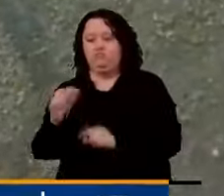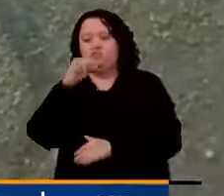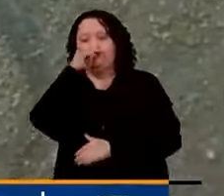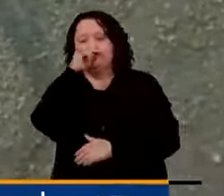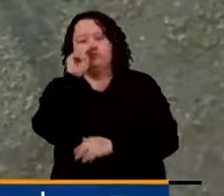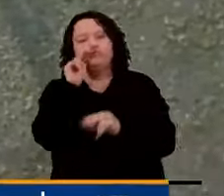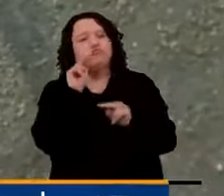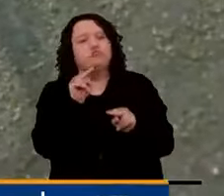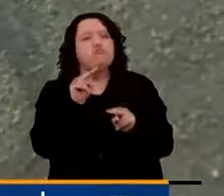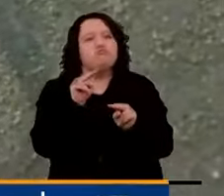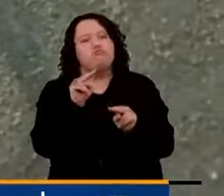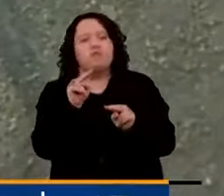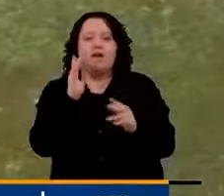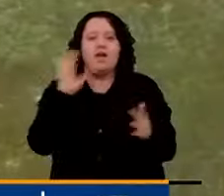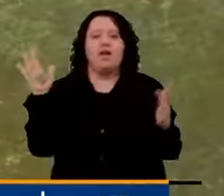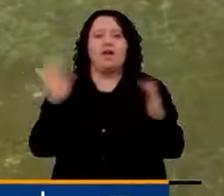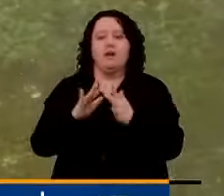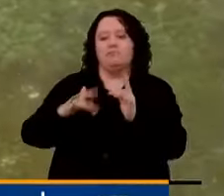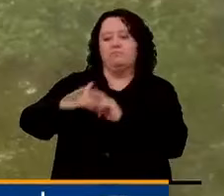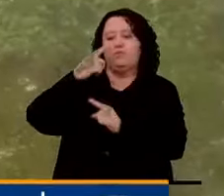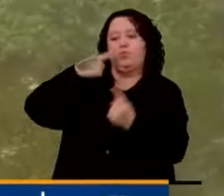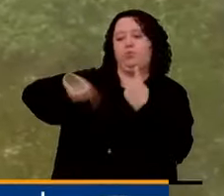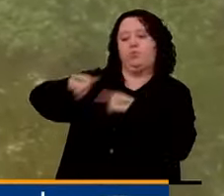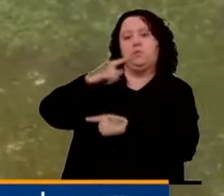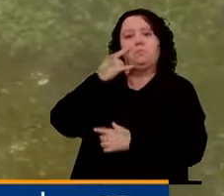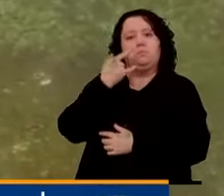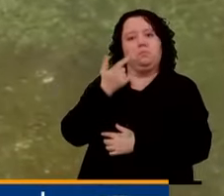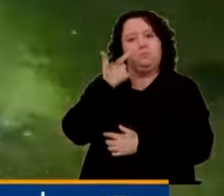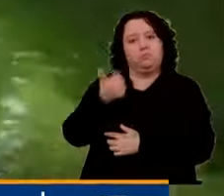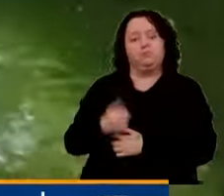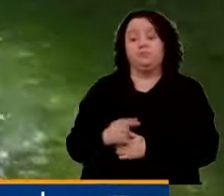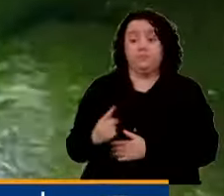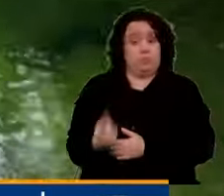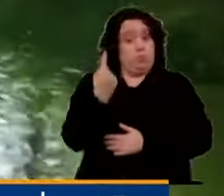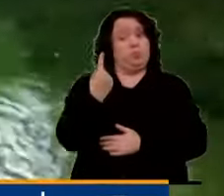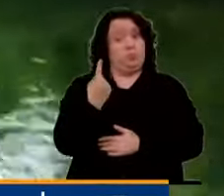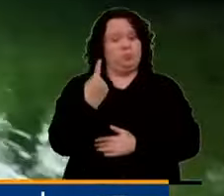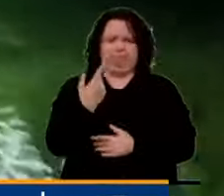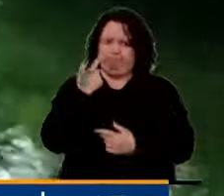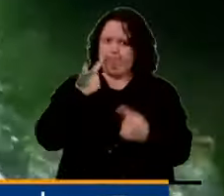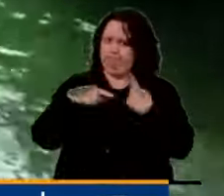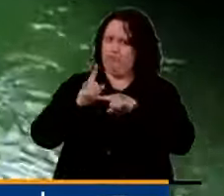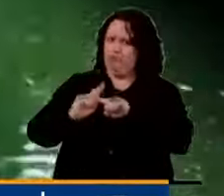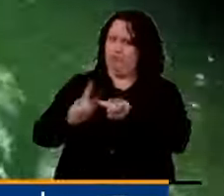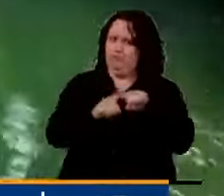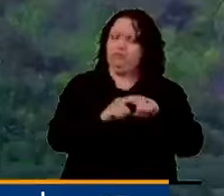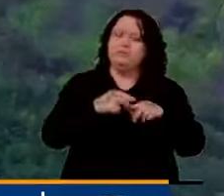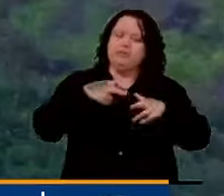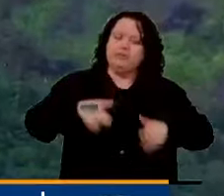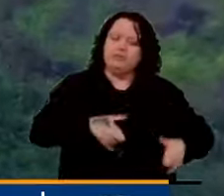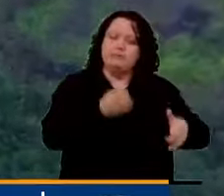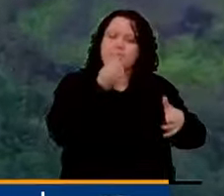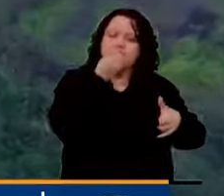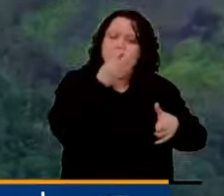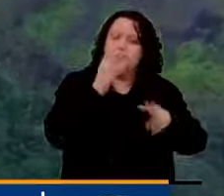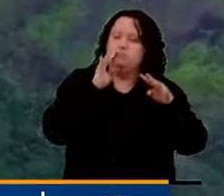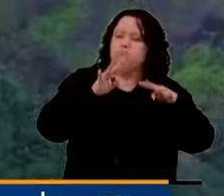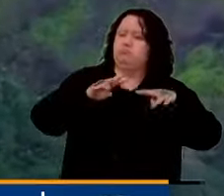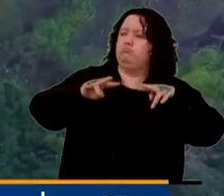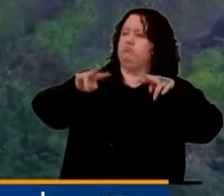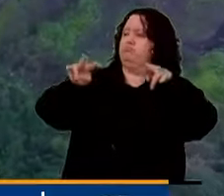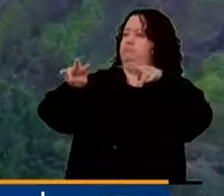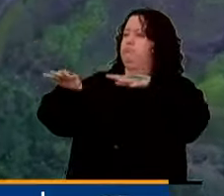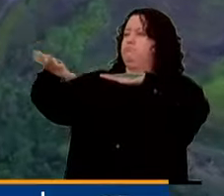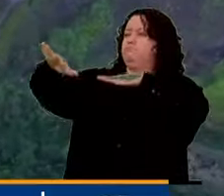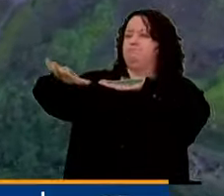se involucren en el tema del turismo. Pero este no es el único atractivo turístico. La belleza de sus ríos y los paisajes que adornan la